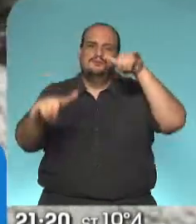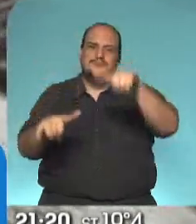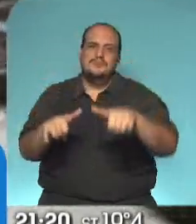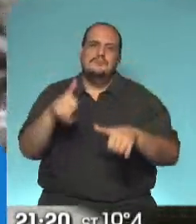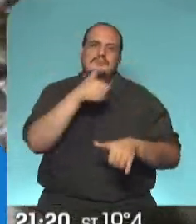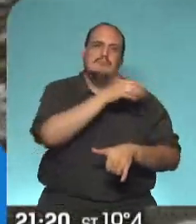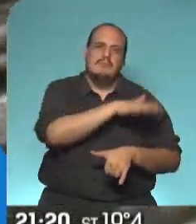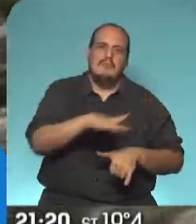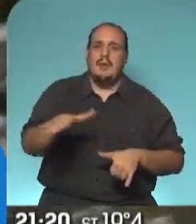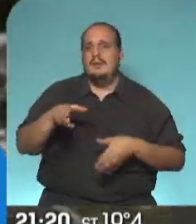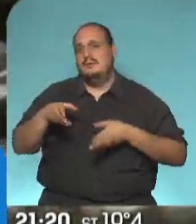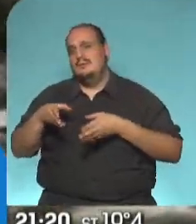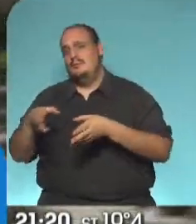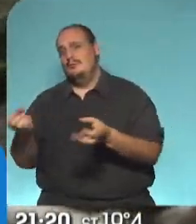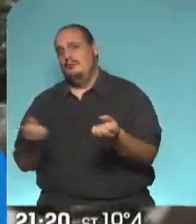rutas